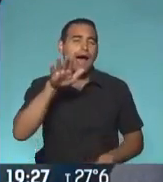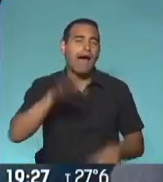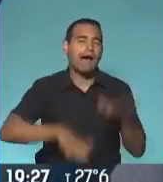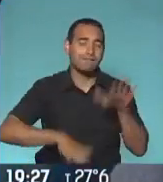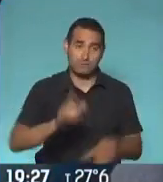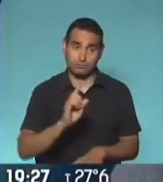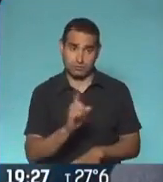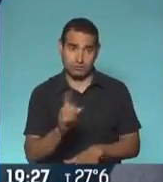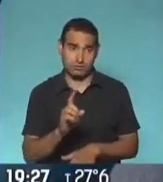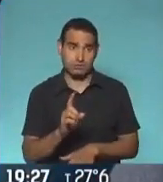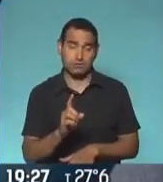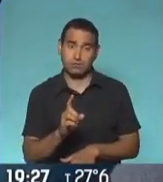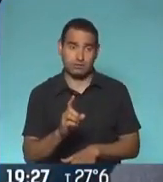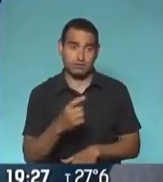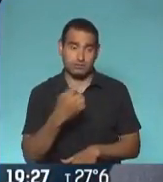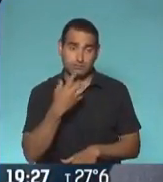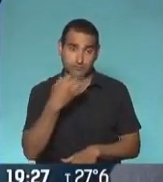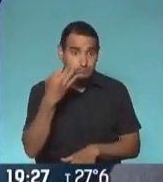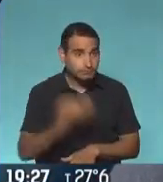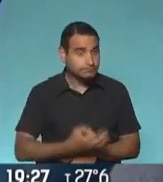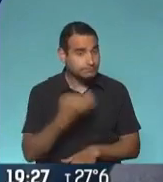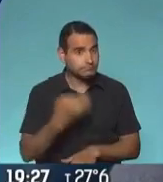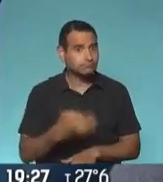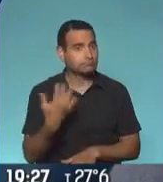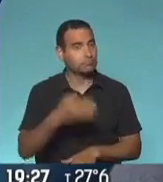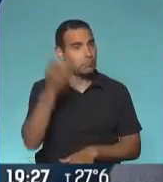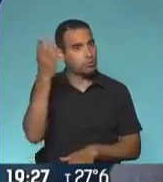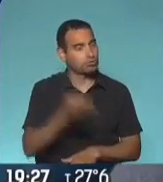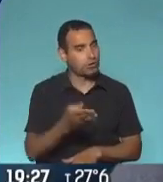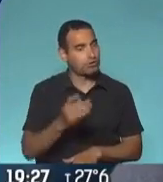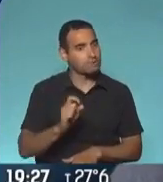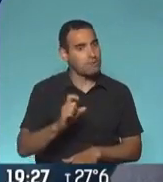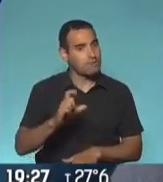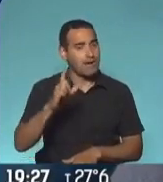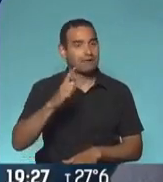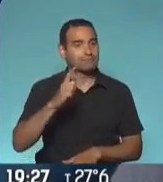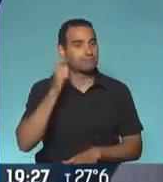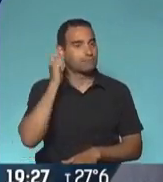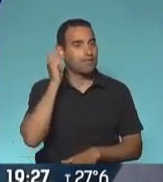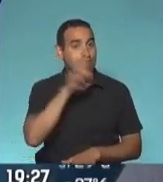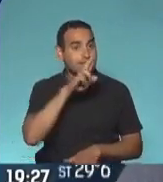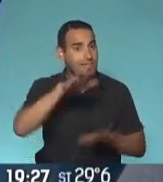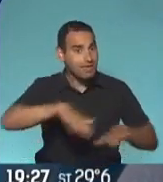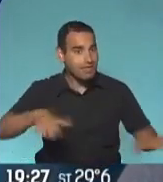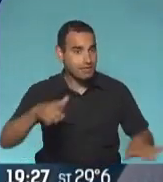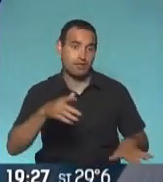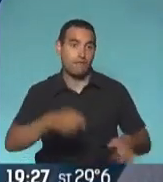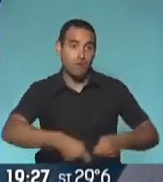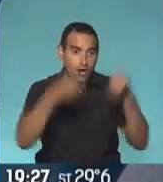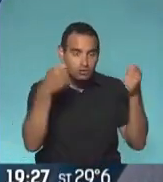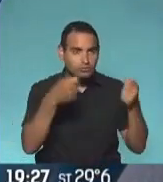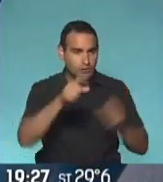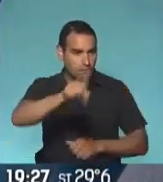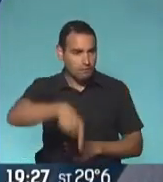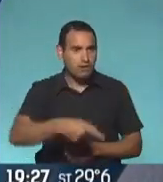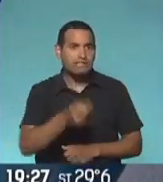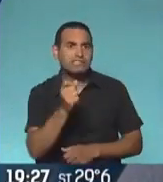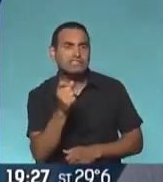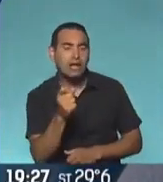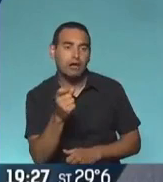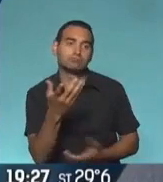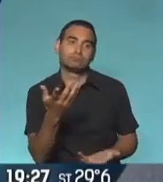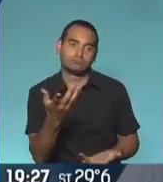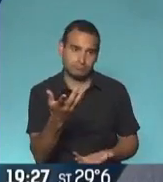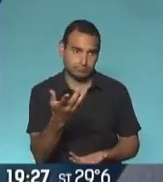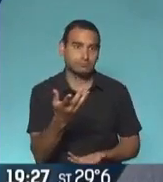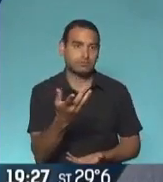verdad es que en un nivel muy alto de porcentajes de las niñas y adolescentes violadas, la violación se produce en el seno familiar